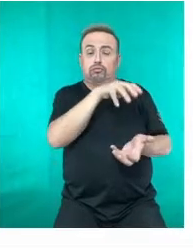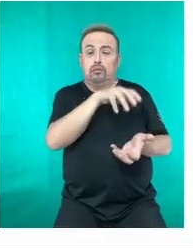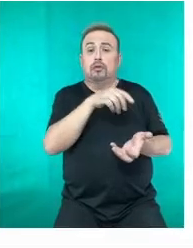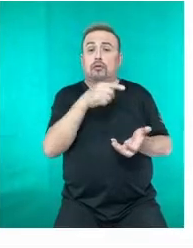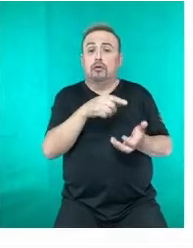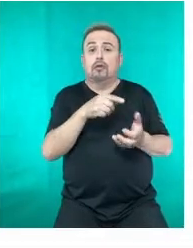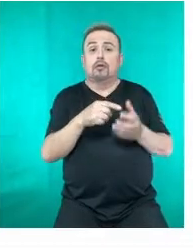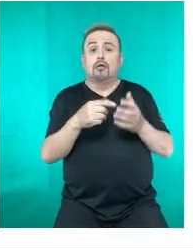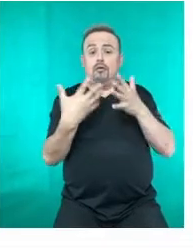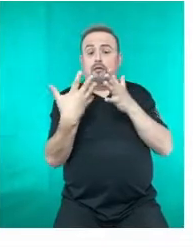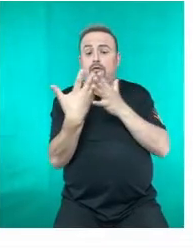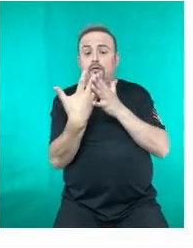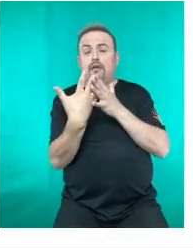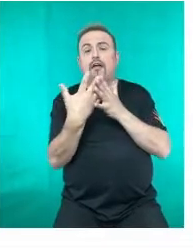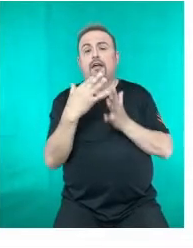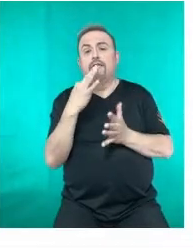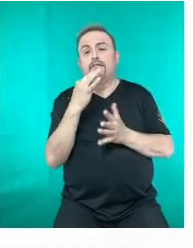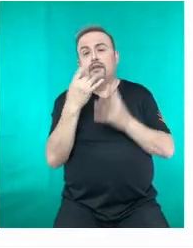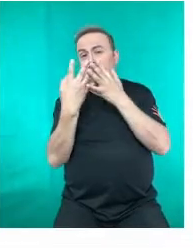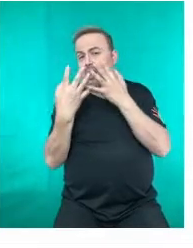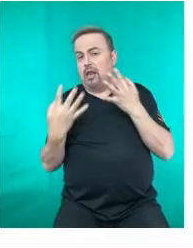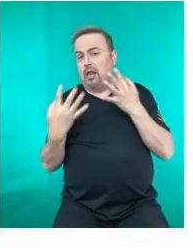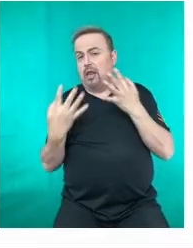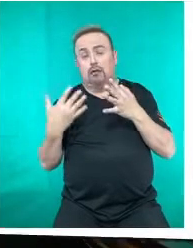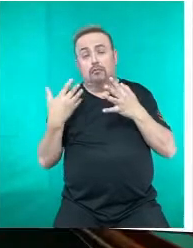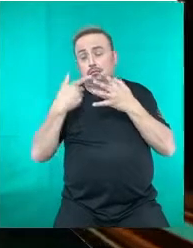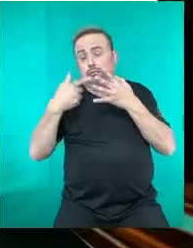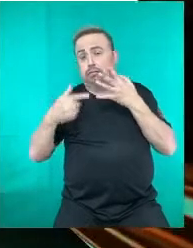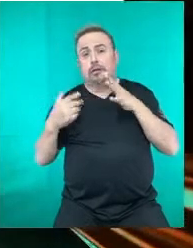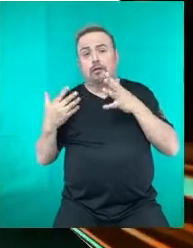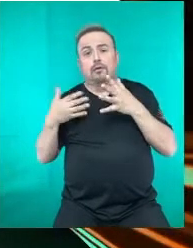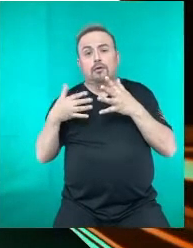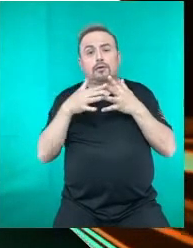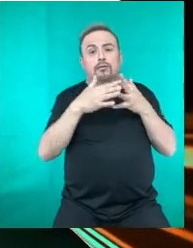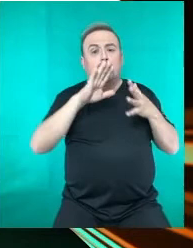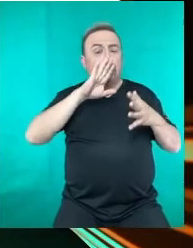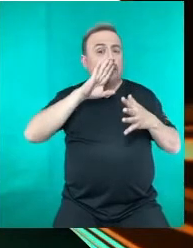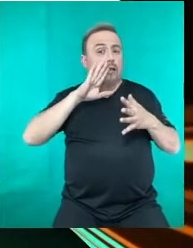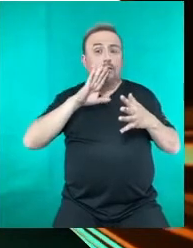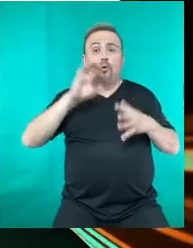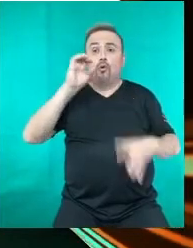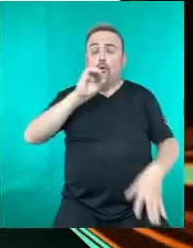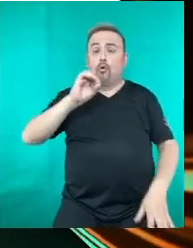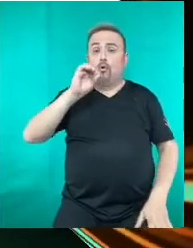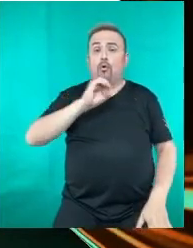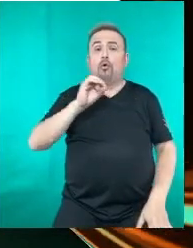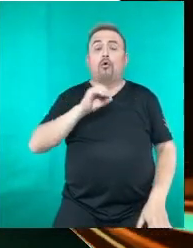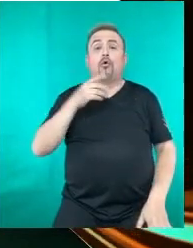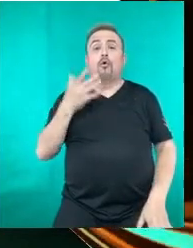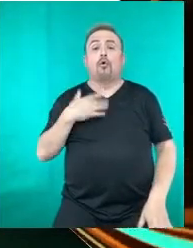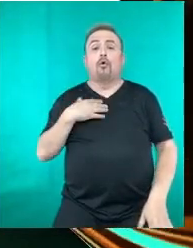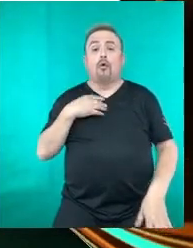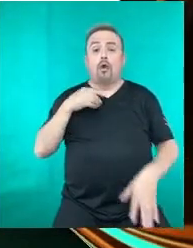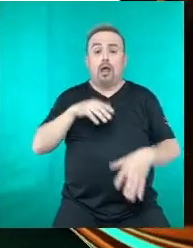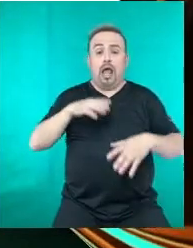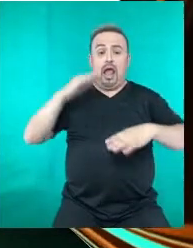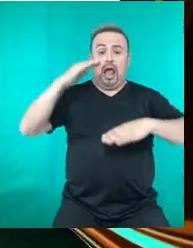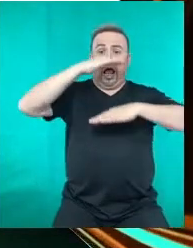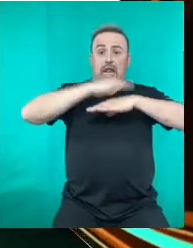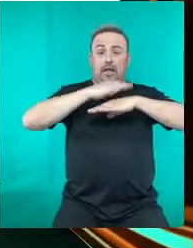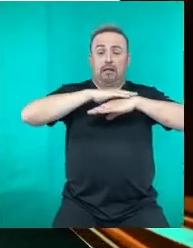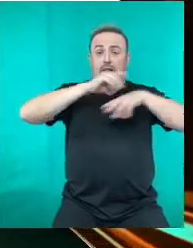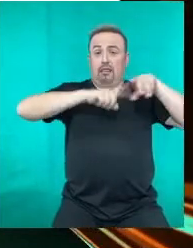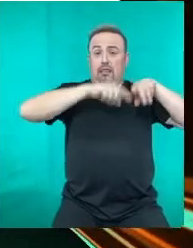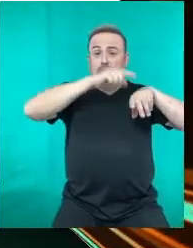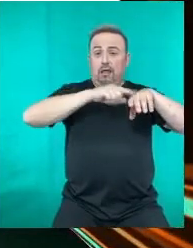que correspondan, rejas, tamices, etc. O bien una captación superficial,